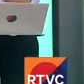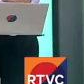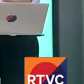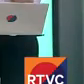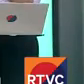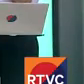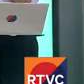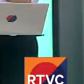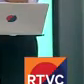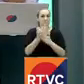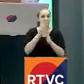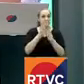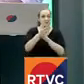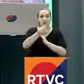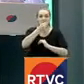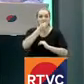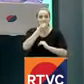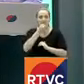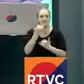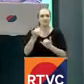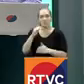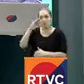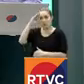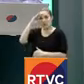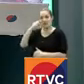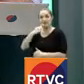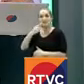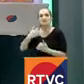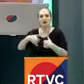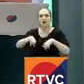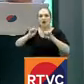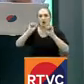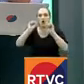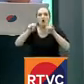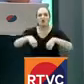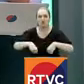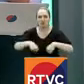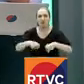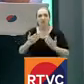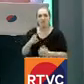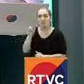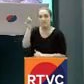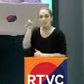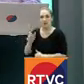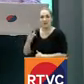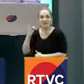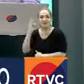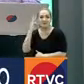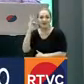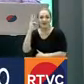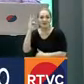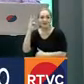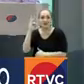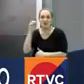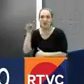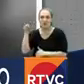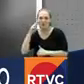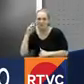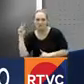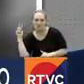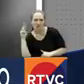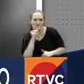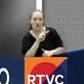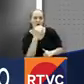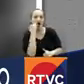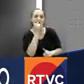noticiero hablando de esta noticia. La policía confirma la colaboración de un testigo clave en la investigación por el homicidio de la periodista